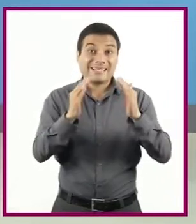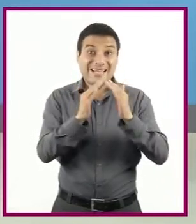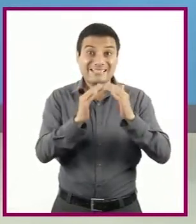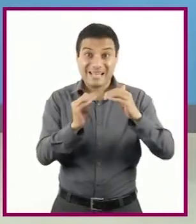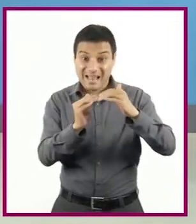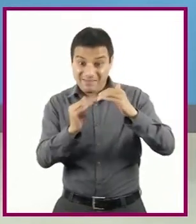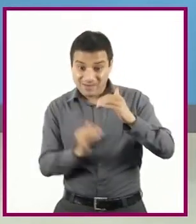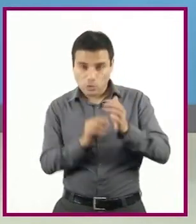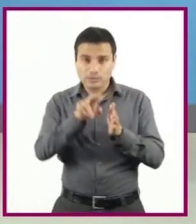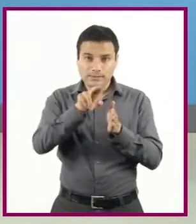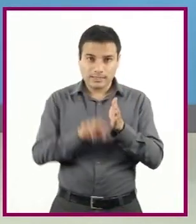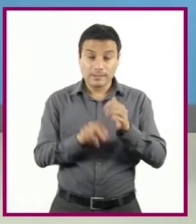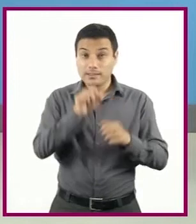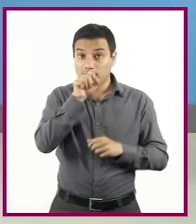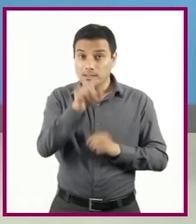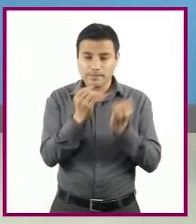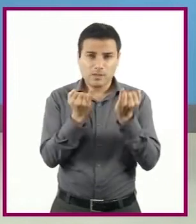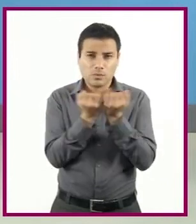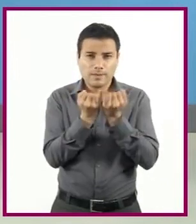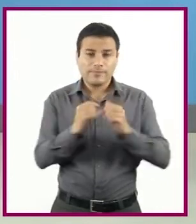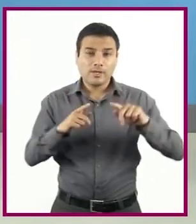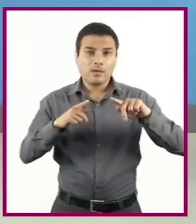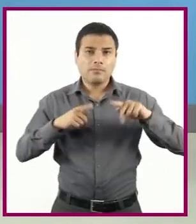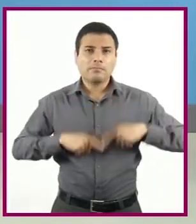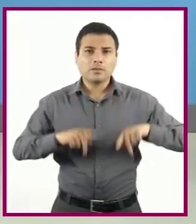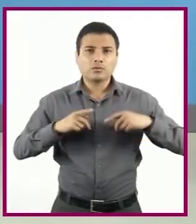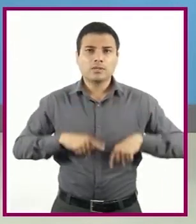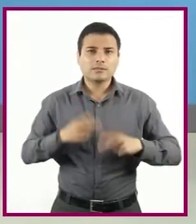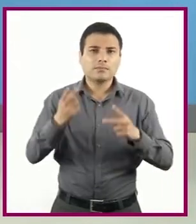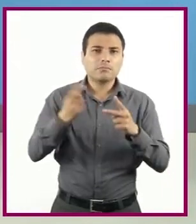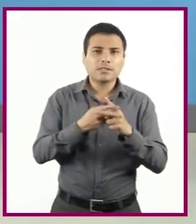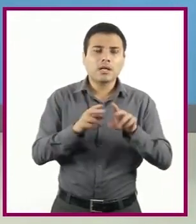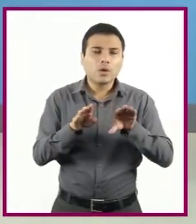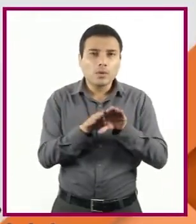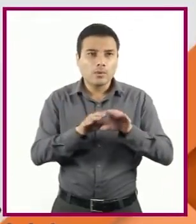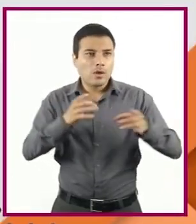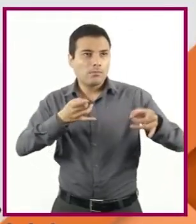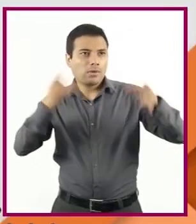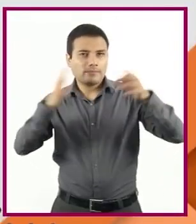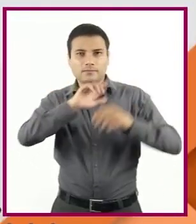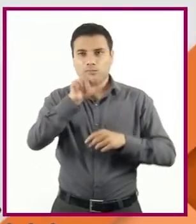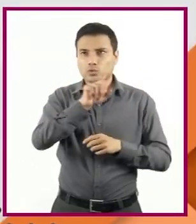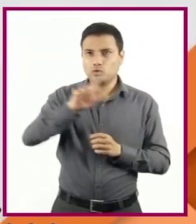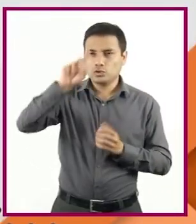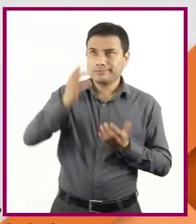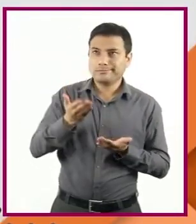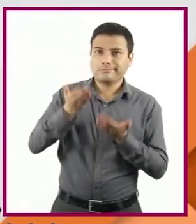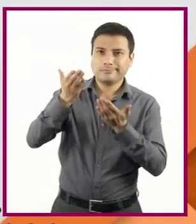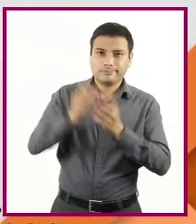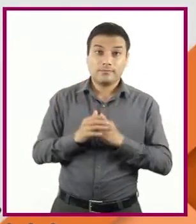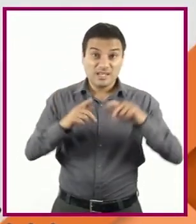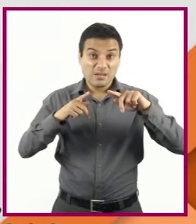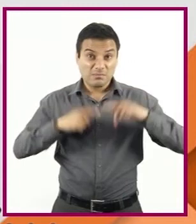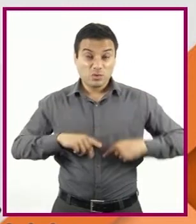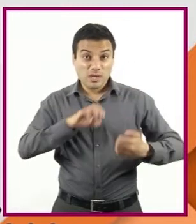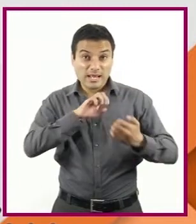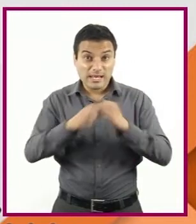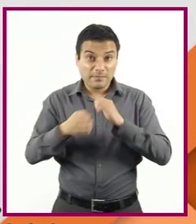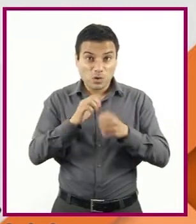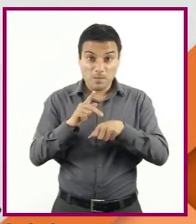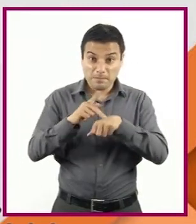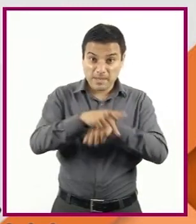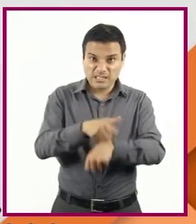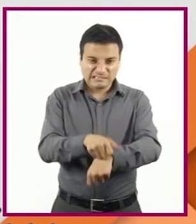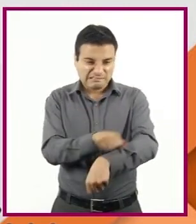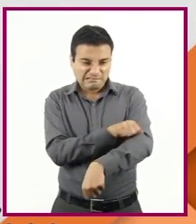el sacrificio por flechamiento y desollaban a los enemigos. Para el posclásico, igual que